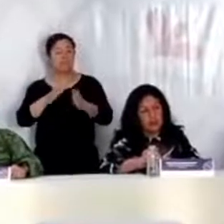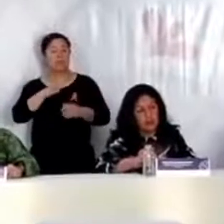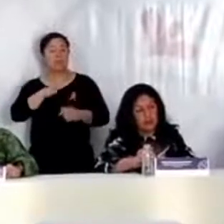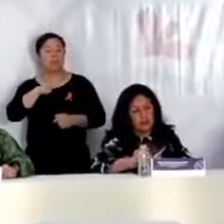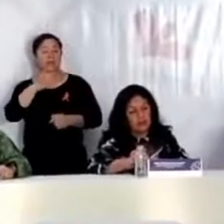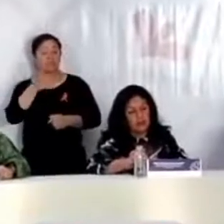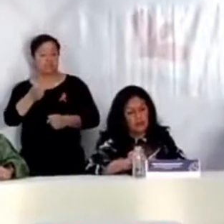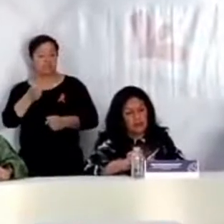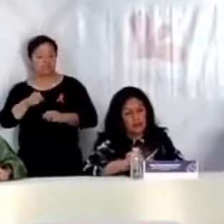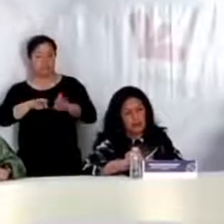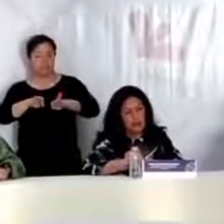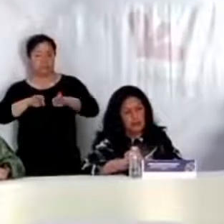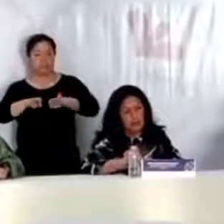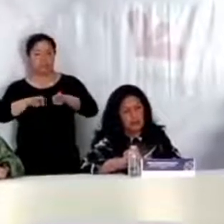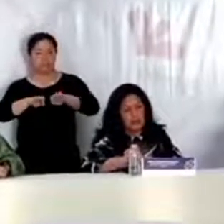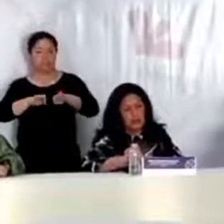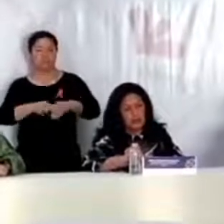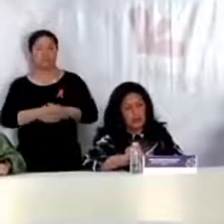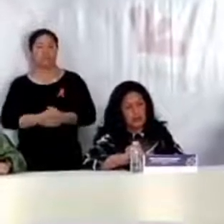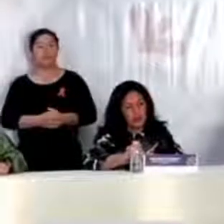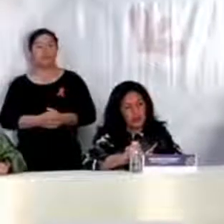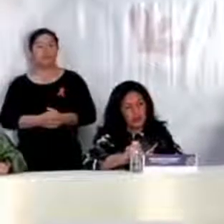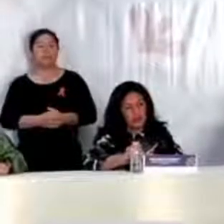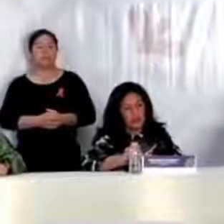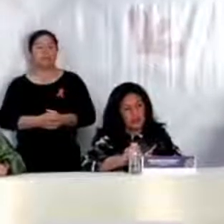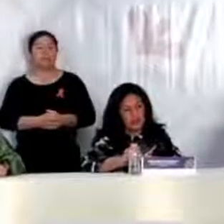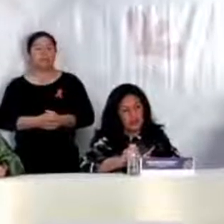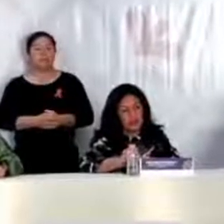de ese trabajo y de esa